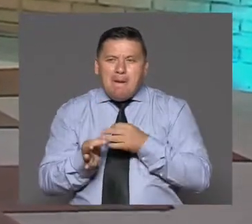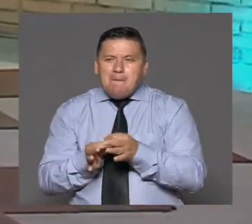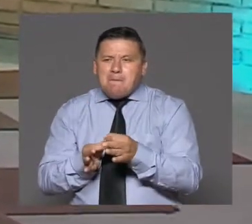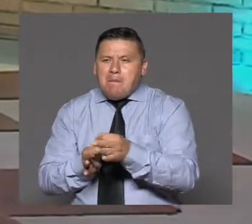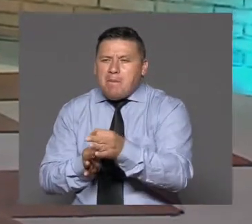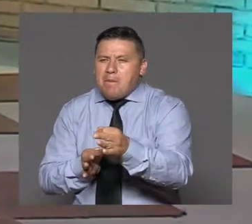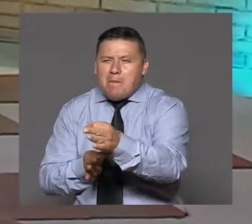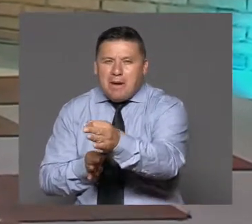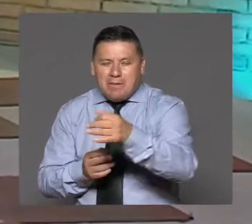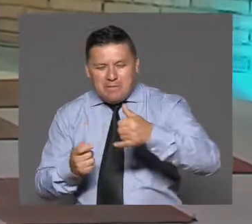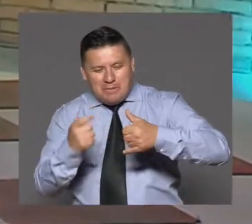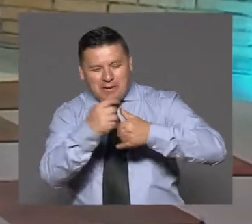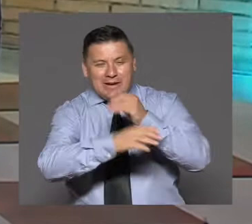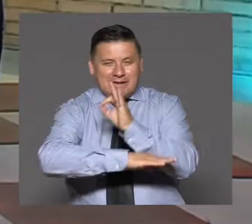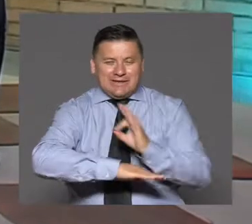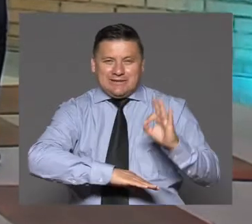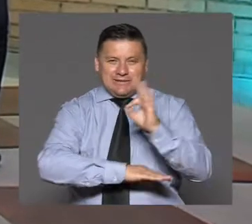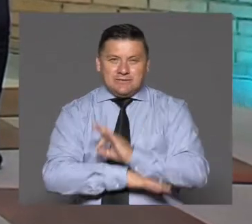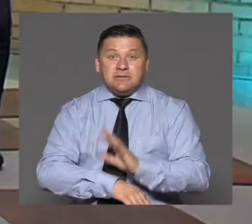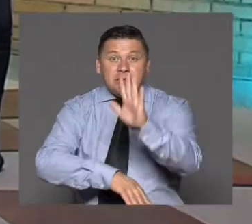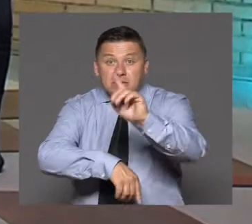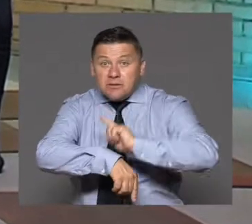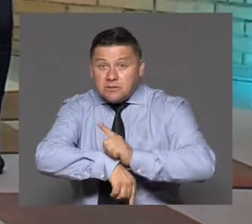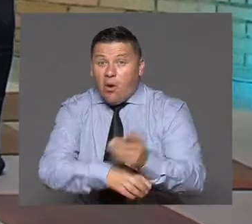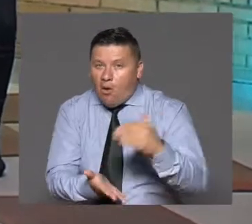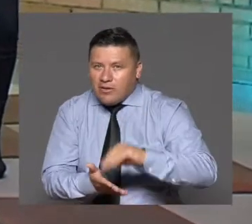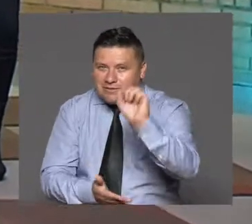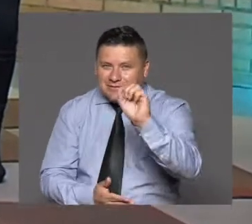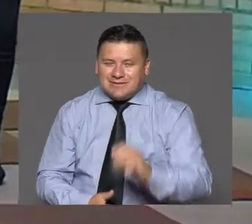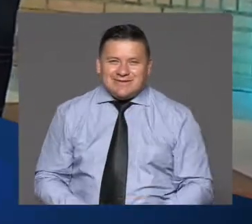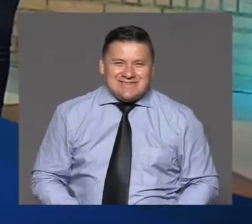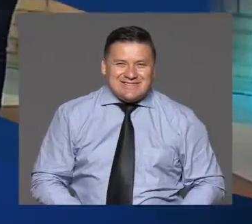por todo el territorio ESAP. En segundos regresamos.